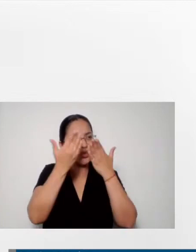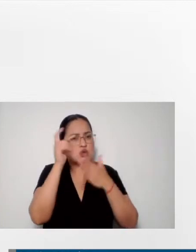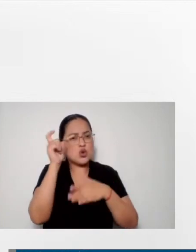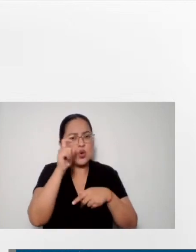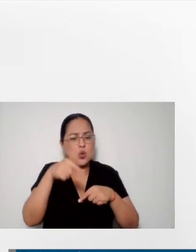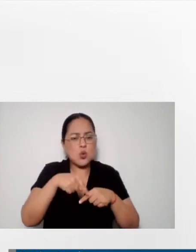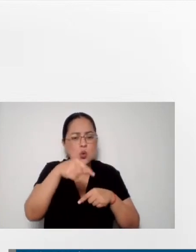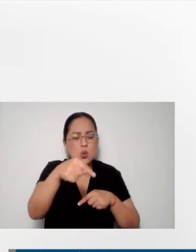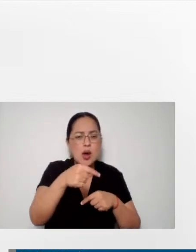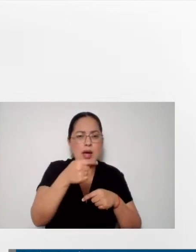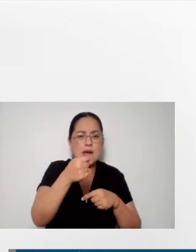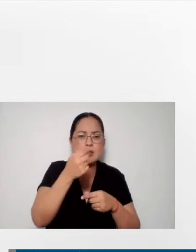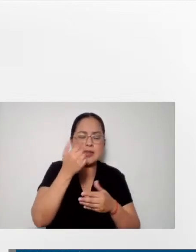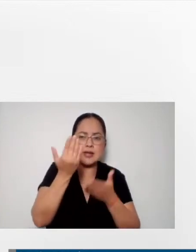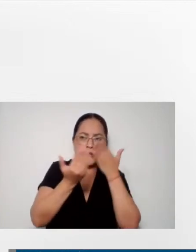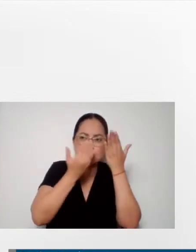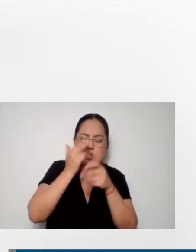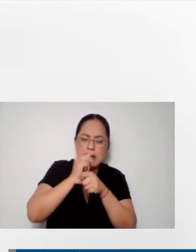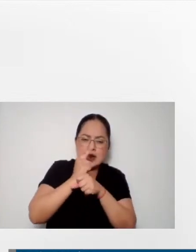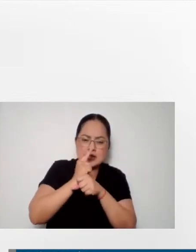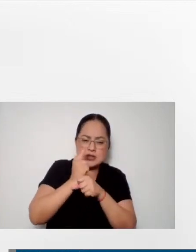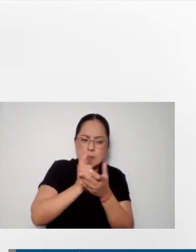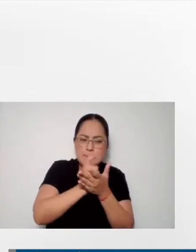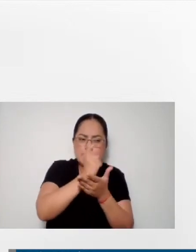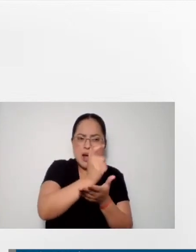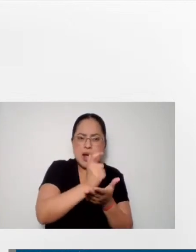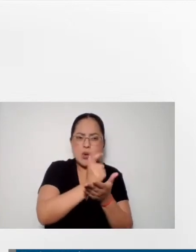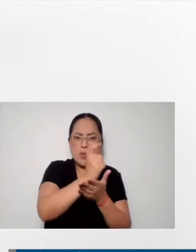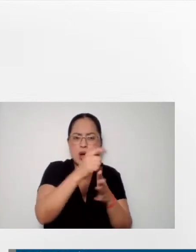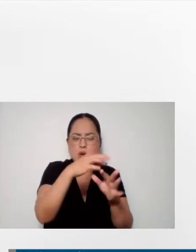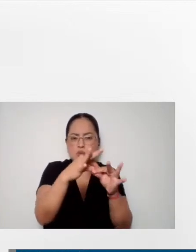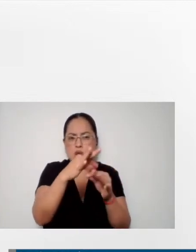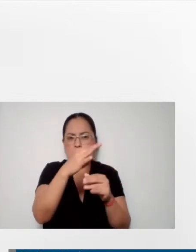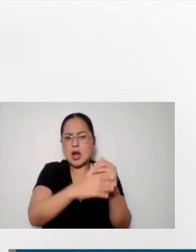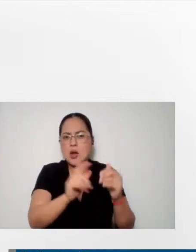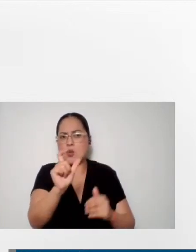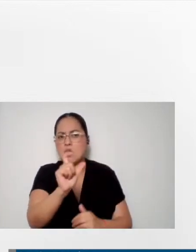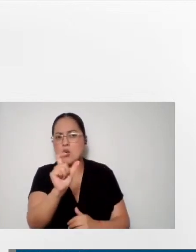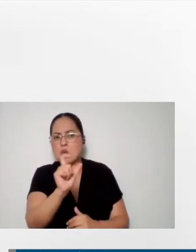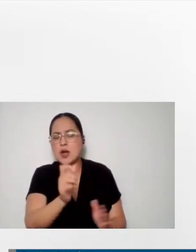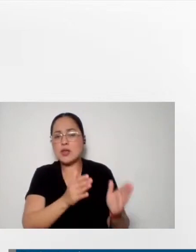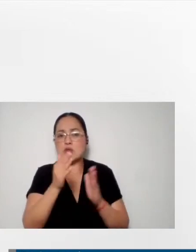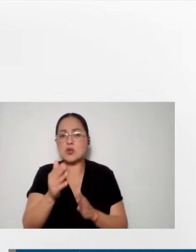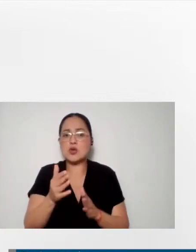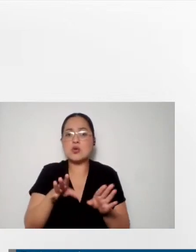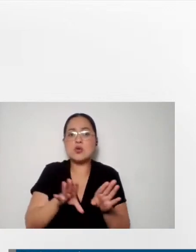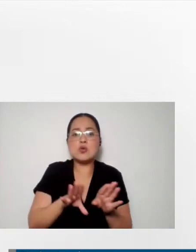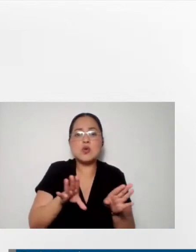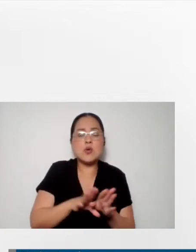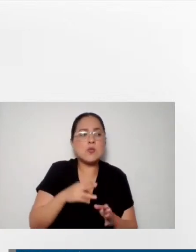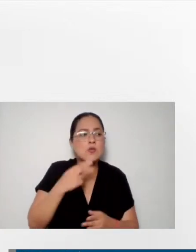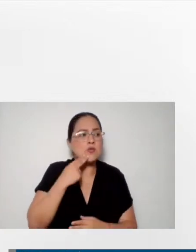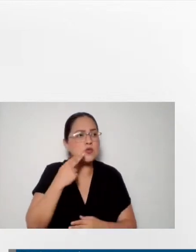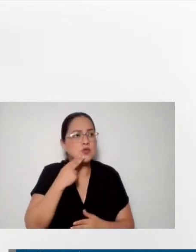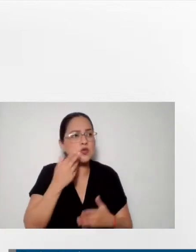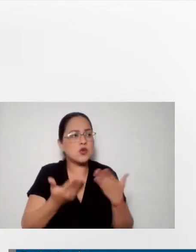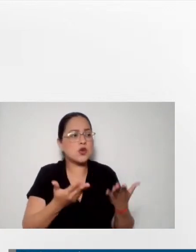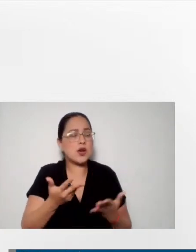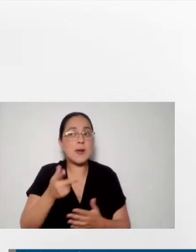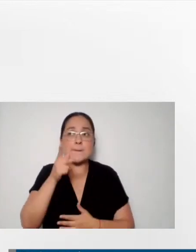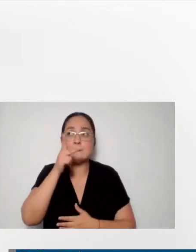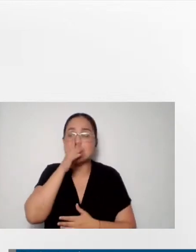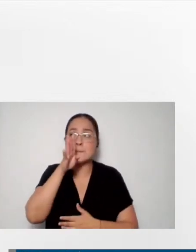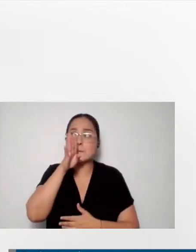sufragar gastos para su licenciatura, hasta cuándo llegan, funciona diferente cuando son los padres, los